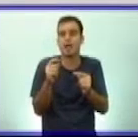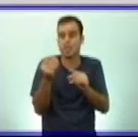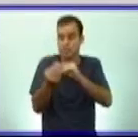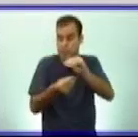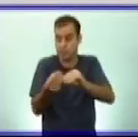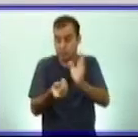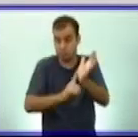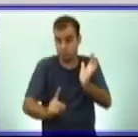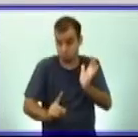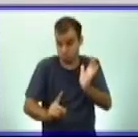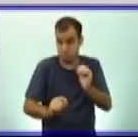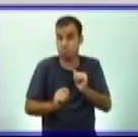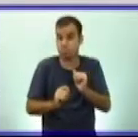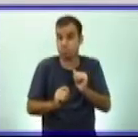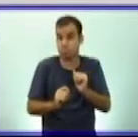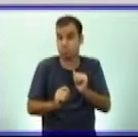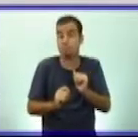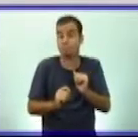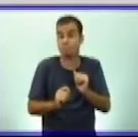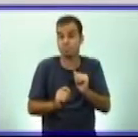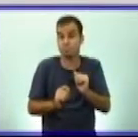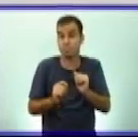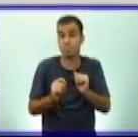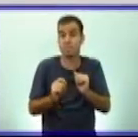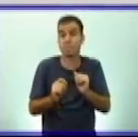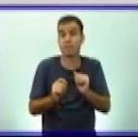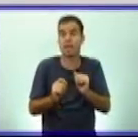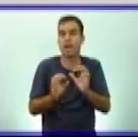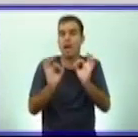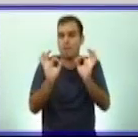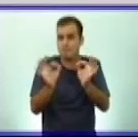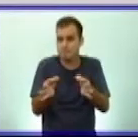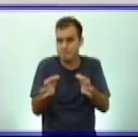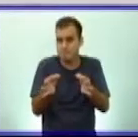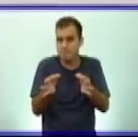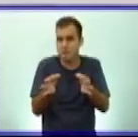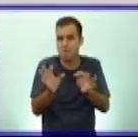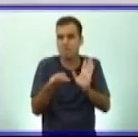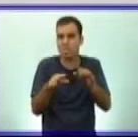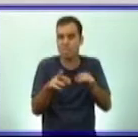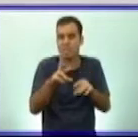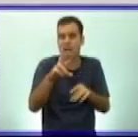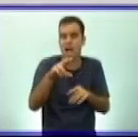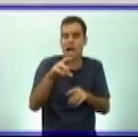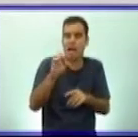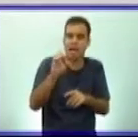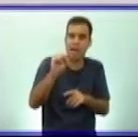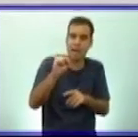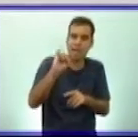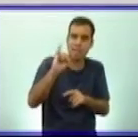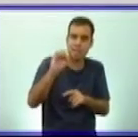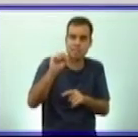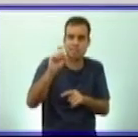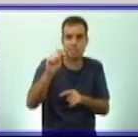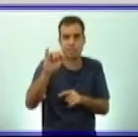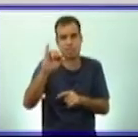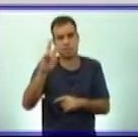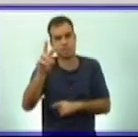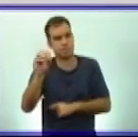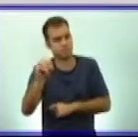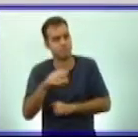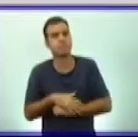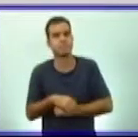campo electromagnético se efectúan precisamente en el elemento resistivo. Hay una transformación de la energía del